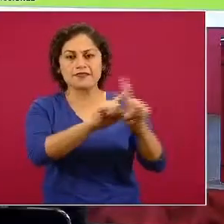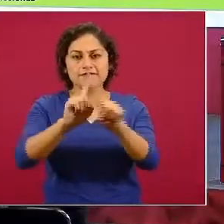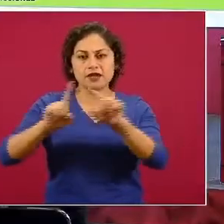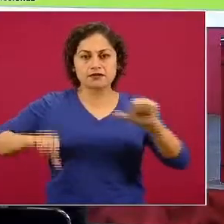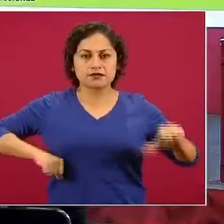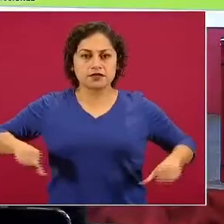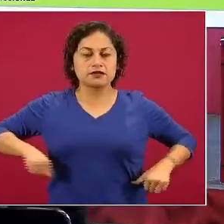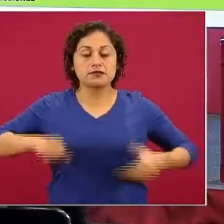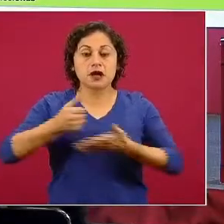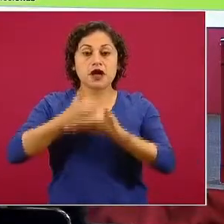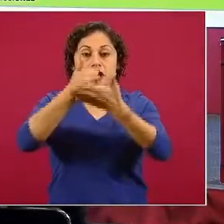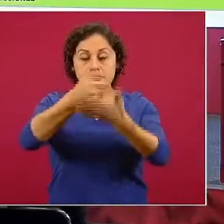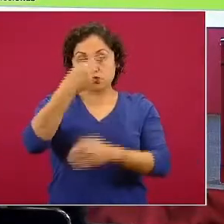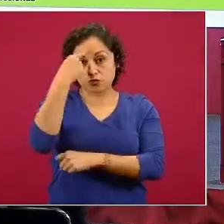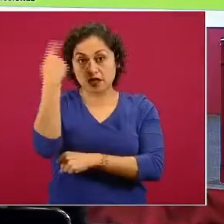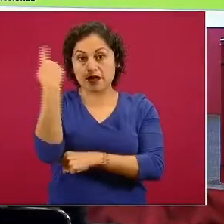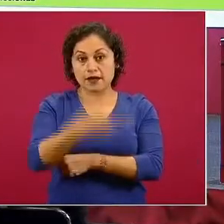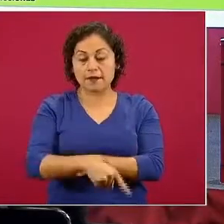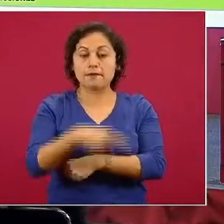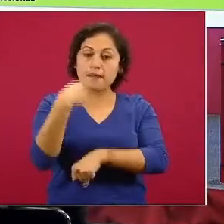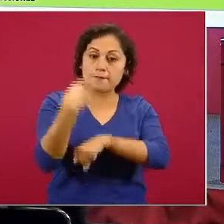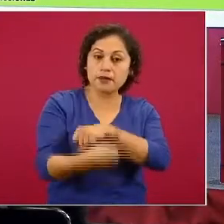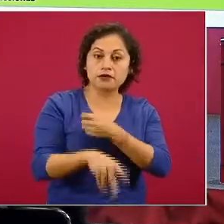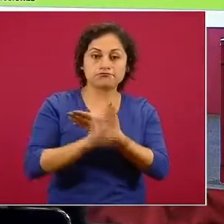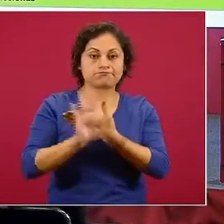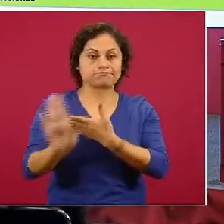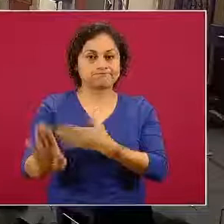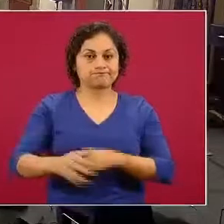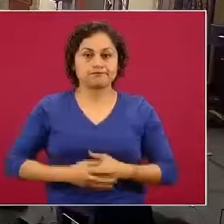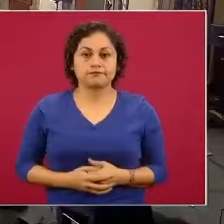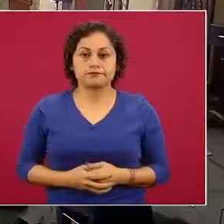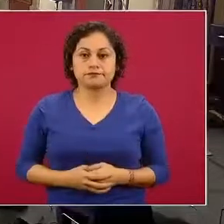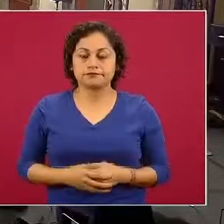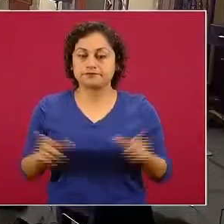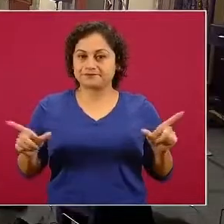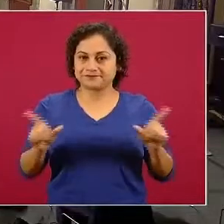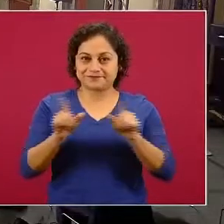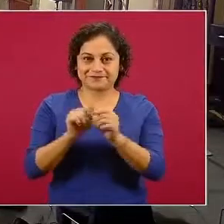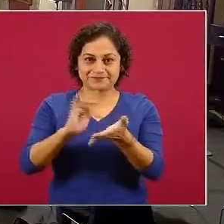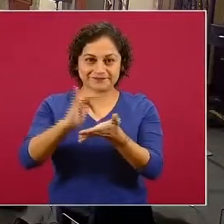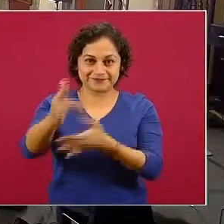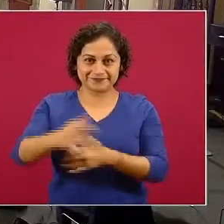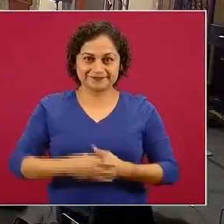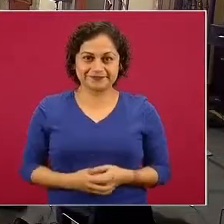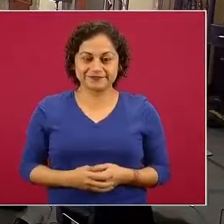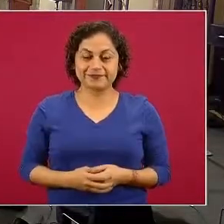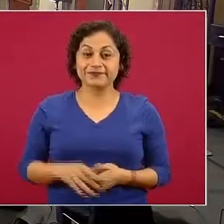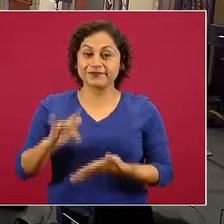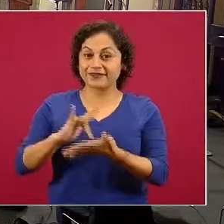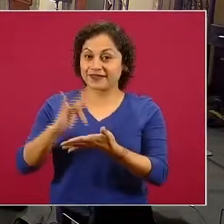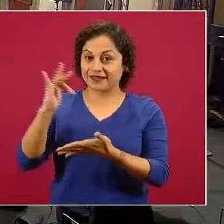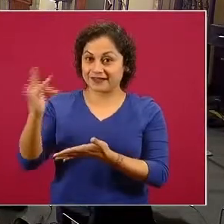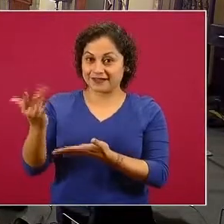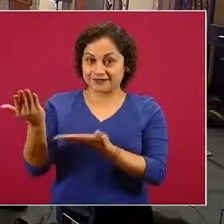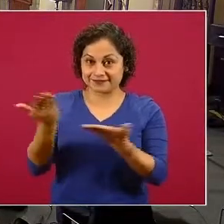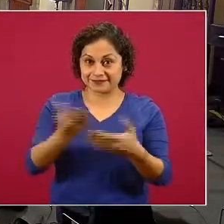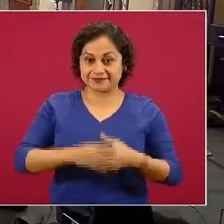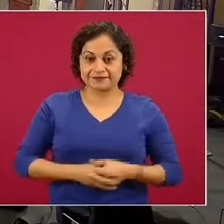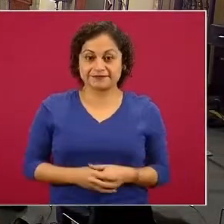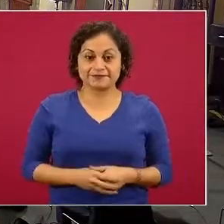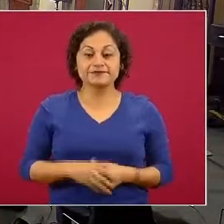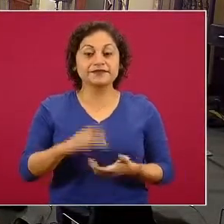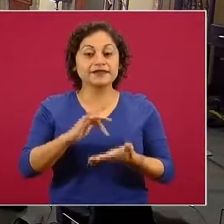disminuir los factores de riesgo. Es cuanto. Muchas gracias. Muchas gracias. Por favor. Muchas